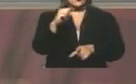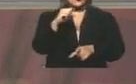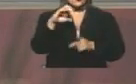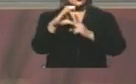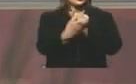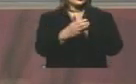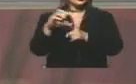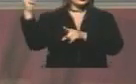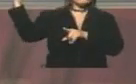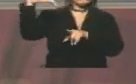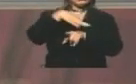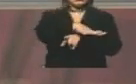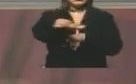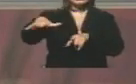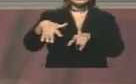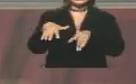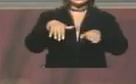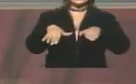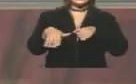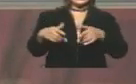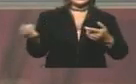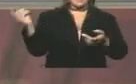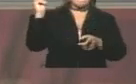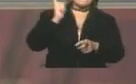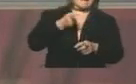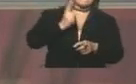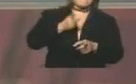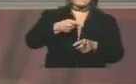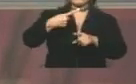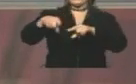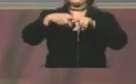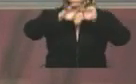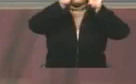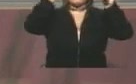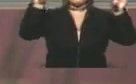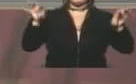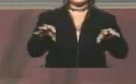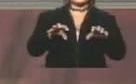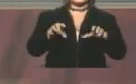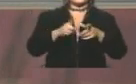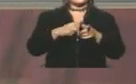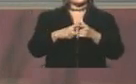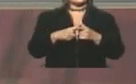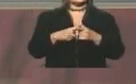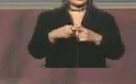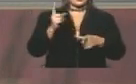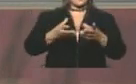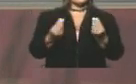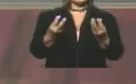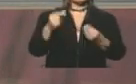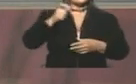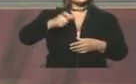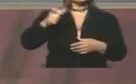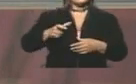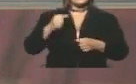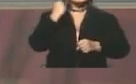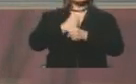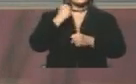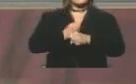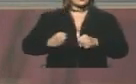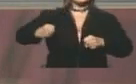culturas, con esa industria cultural que se nos impone por todas partes, por uh-huh. todos lados. Y que bueno, hay muchísima gente como tú, Oscar, que